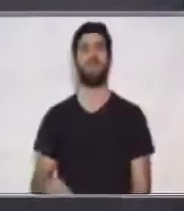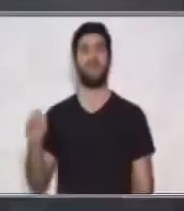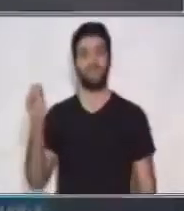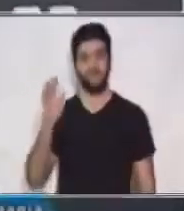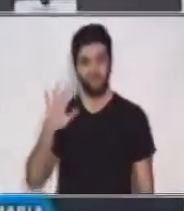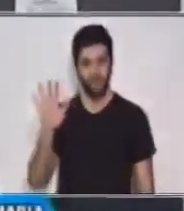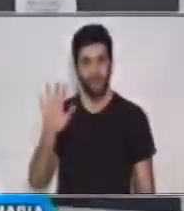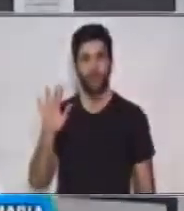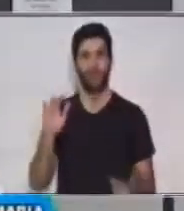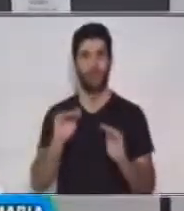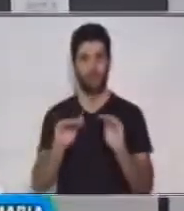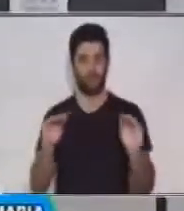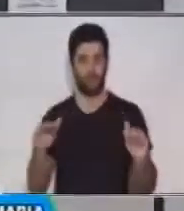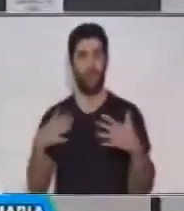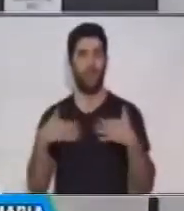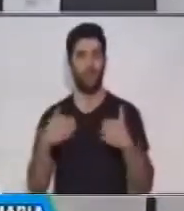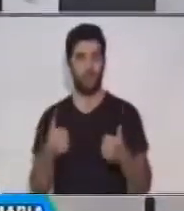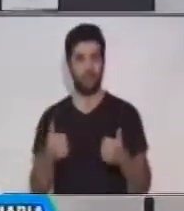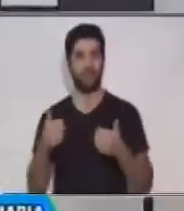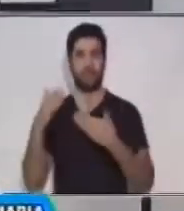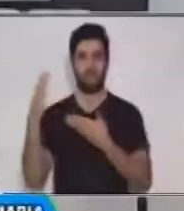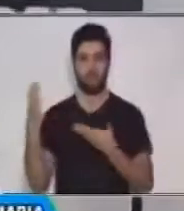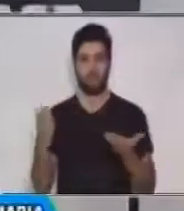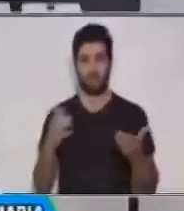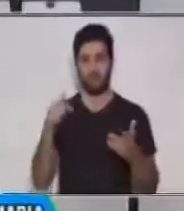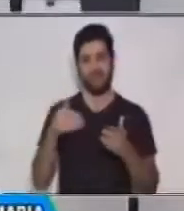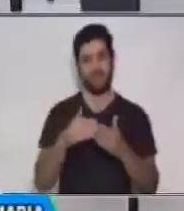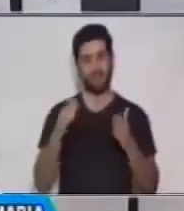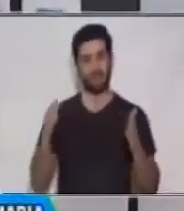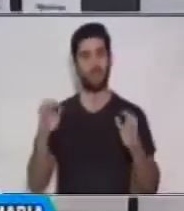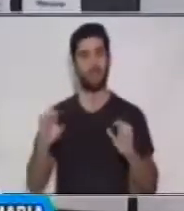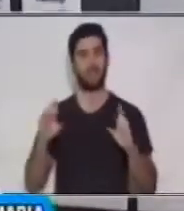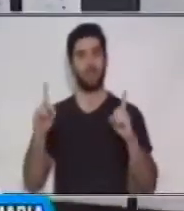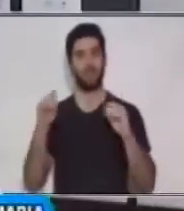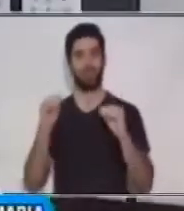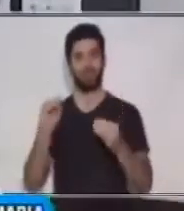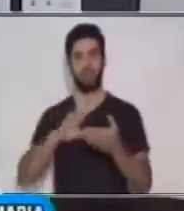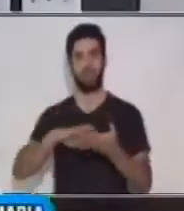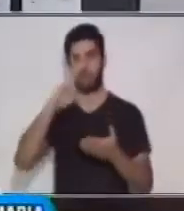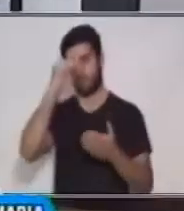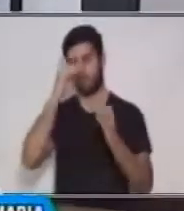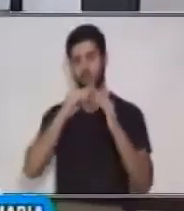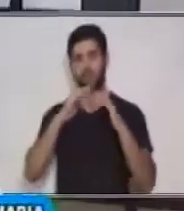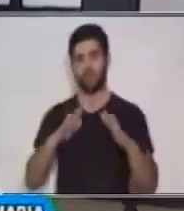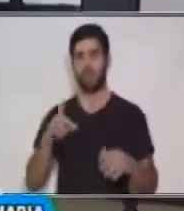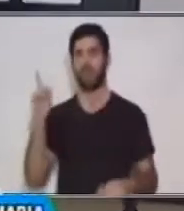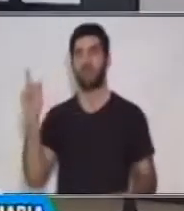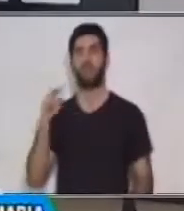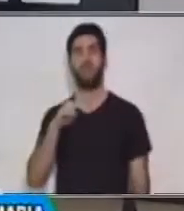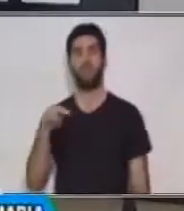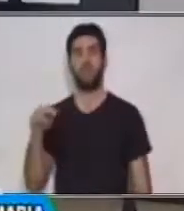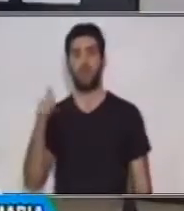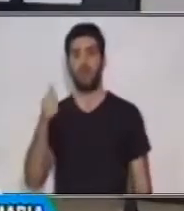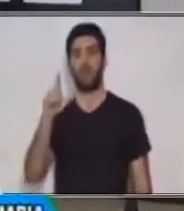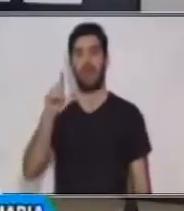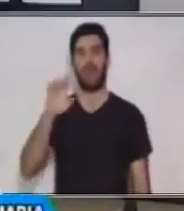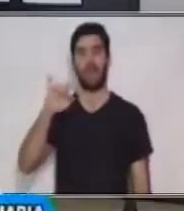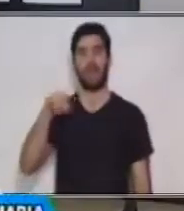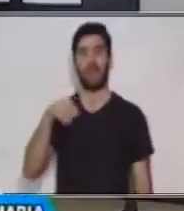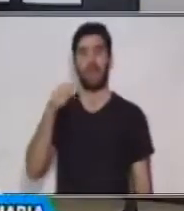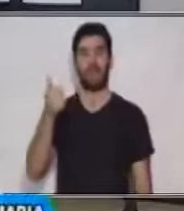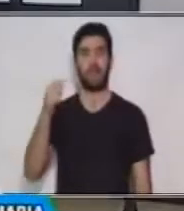Hola chicos, bienvenidos a este espacio educativo Aprendo en Casa. Mi nombre es Alejandra González y en esta